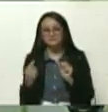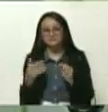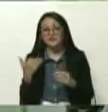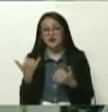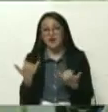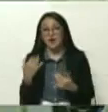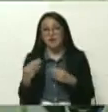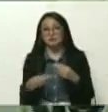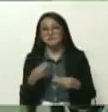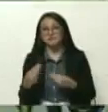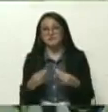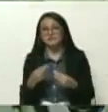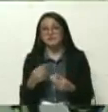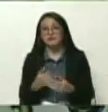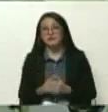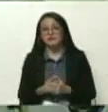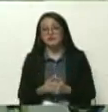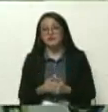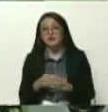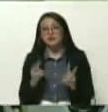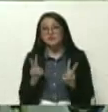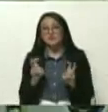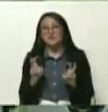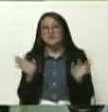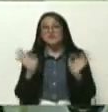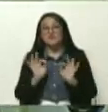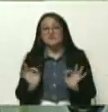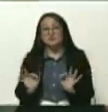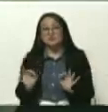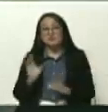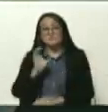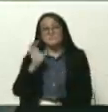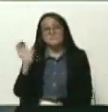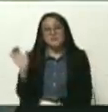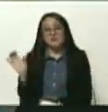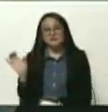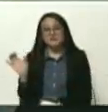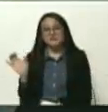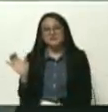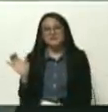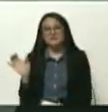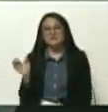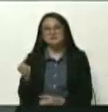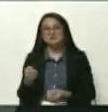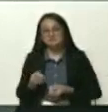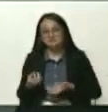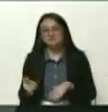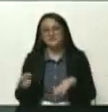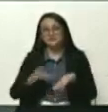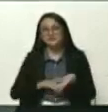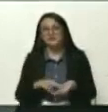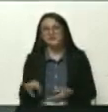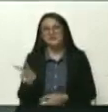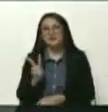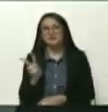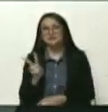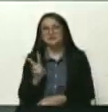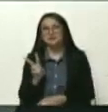a cabo este proceso que da un nuevo respiro, en donde los países garantes, como ya se ha dicho, se ha ratificado